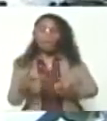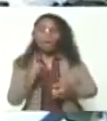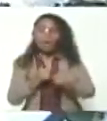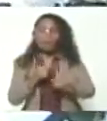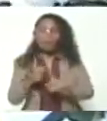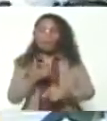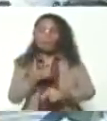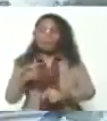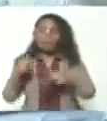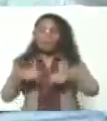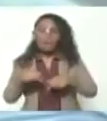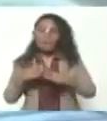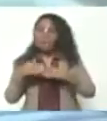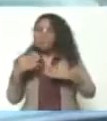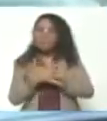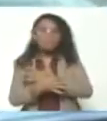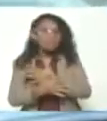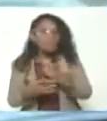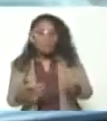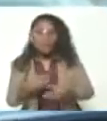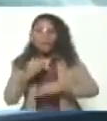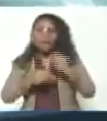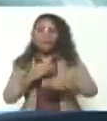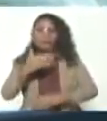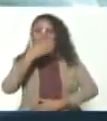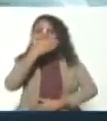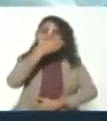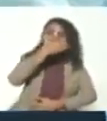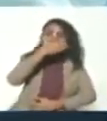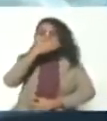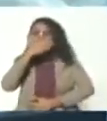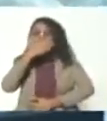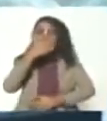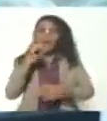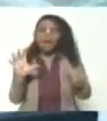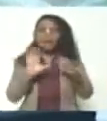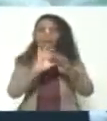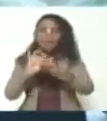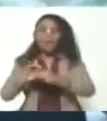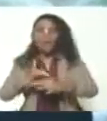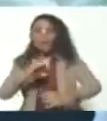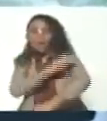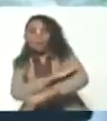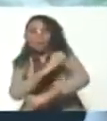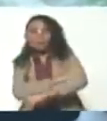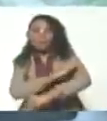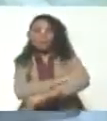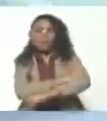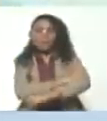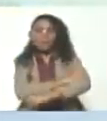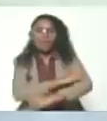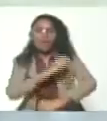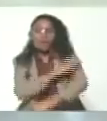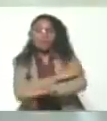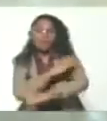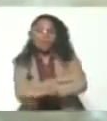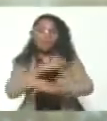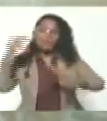Todo esto para ejercer el terrorismo. Todo esto articulado con la ultraderecha. Con la